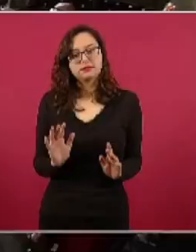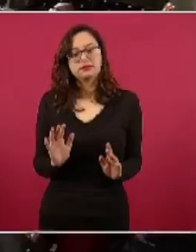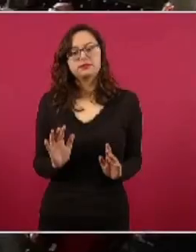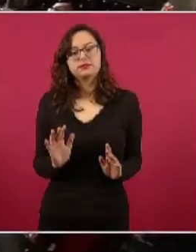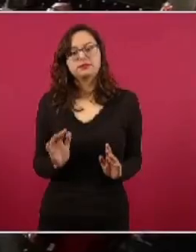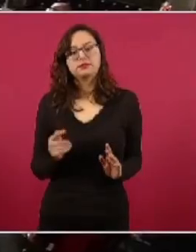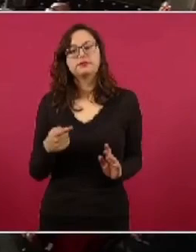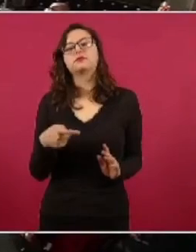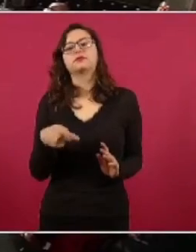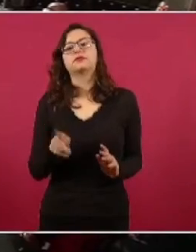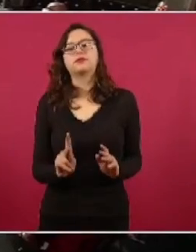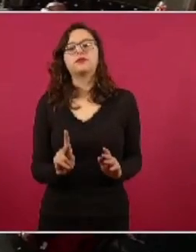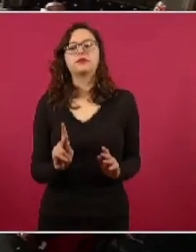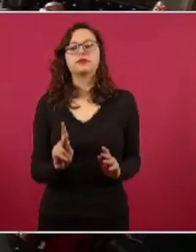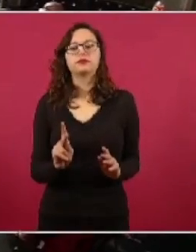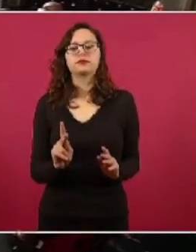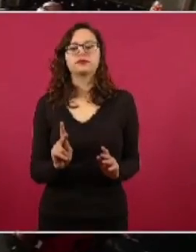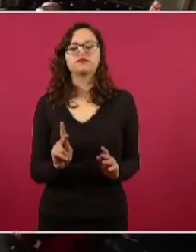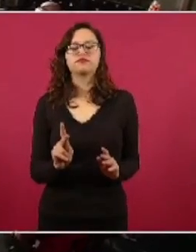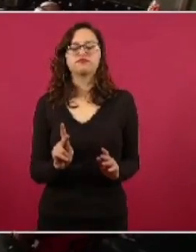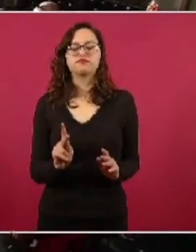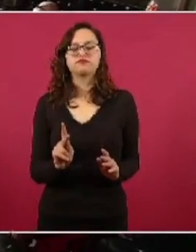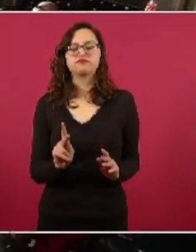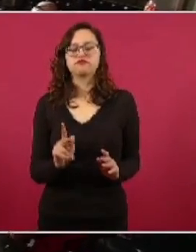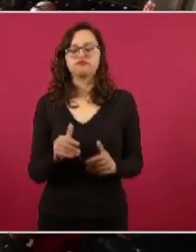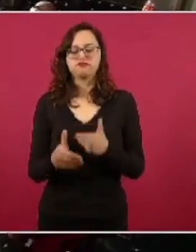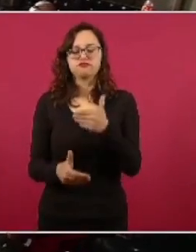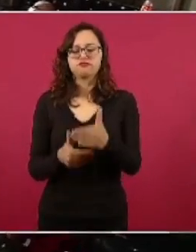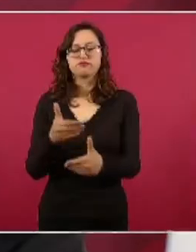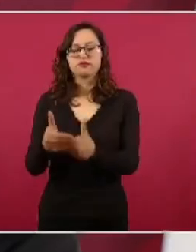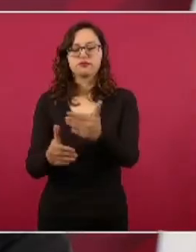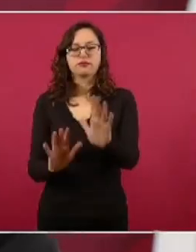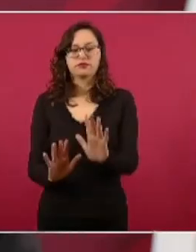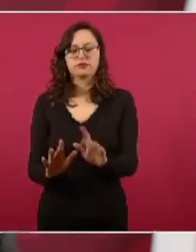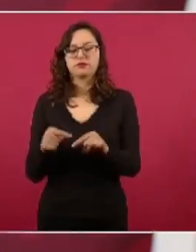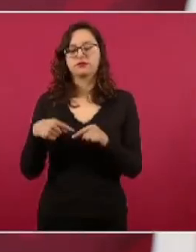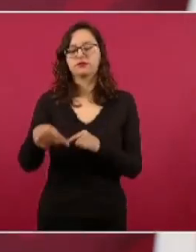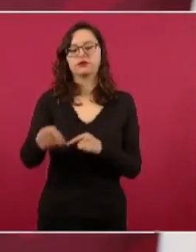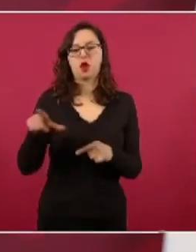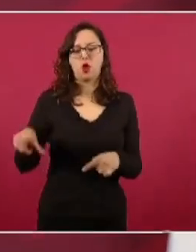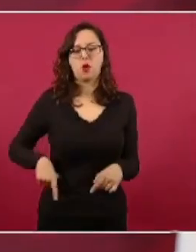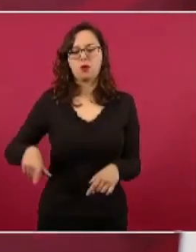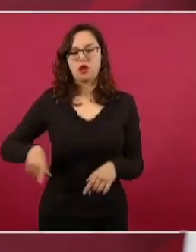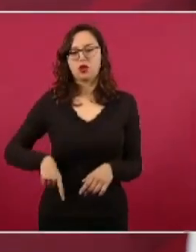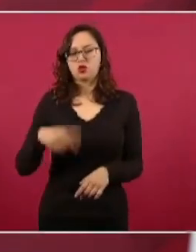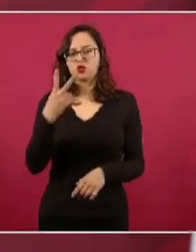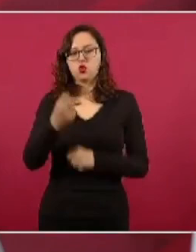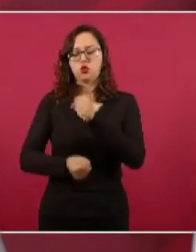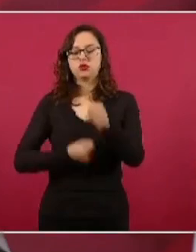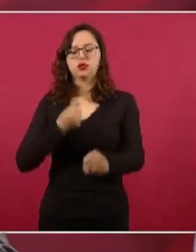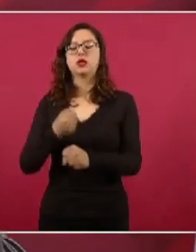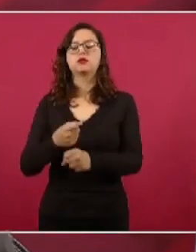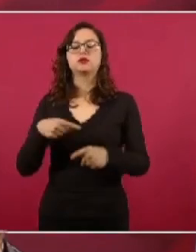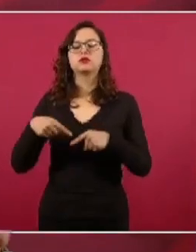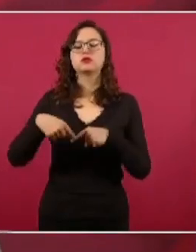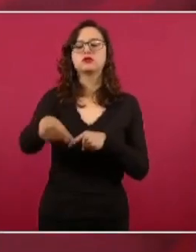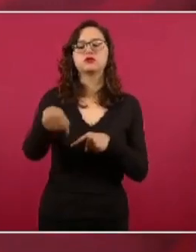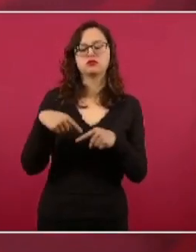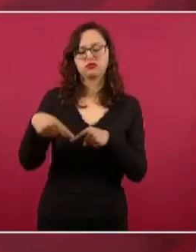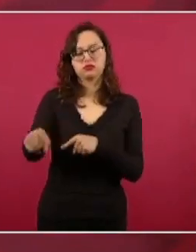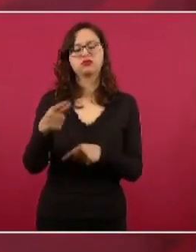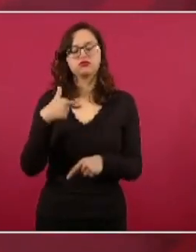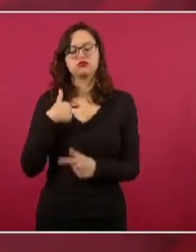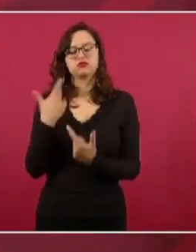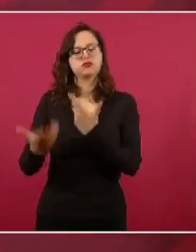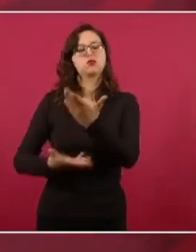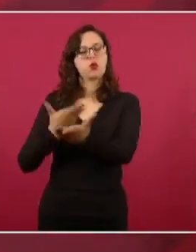momento, antes de que se termine el gobierno, porque ahora tenemos